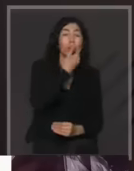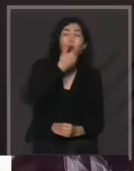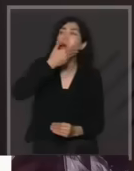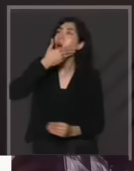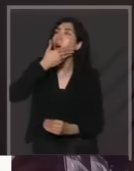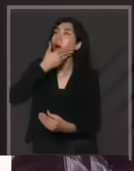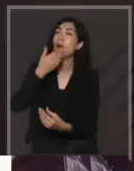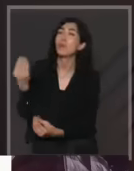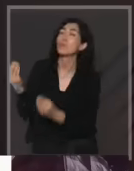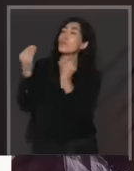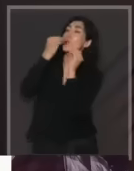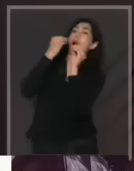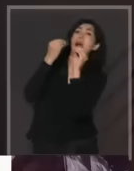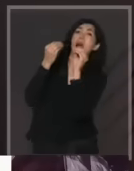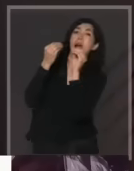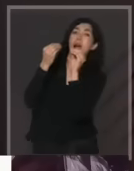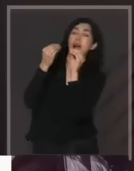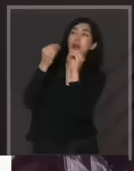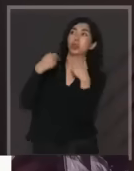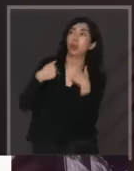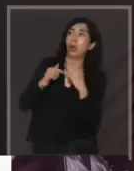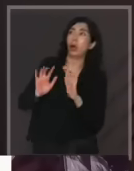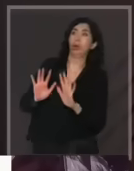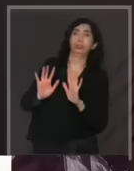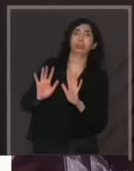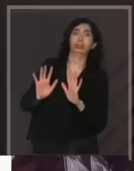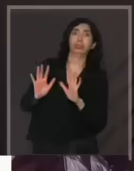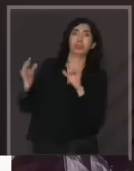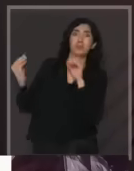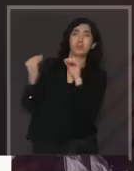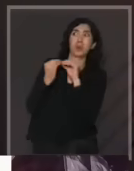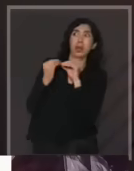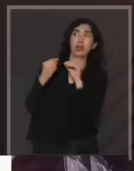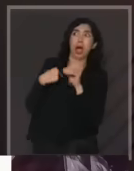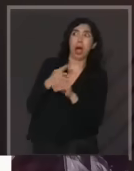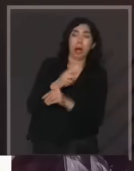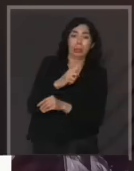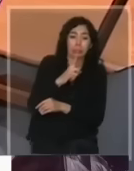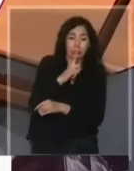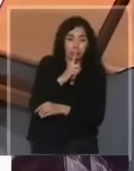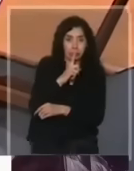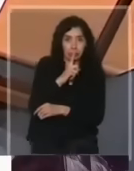un beso en la boca. Ante esto quedé paralizada y no emití comentarios.